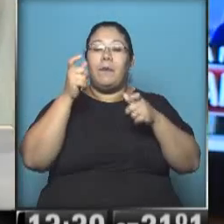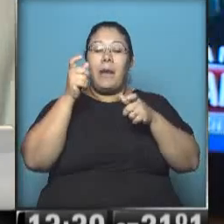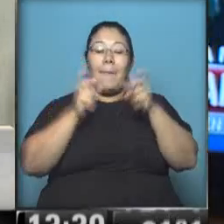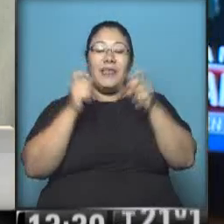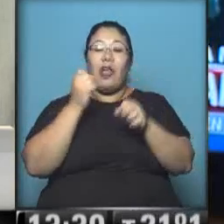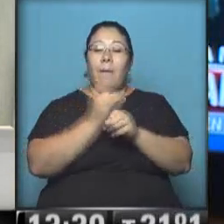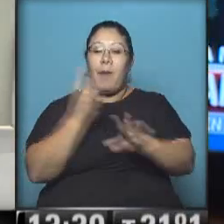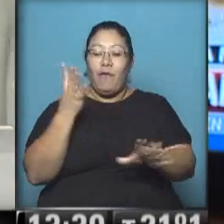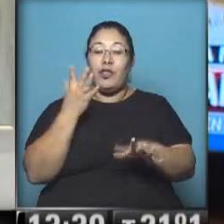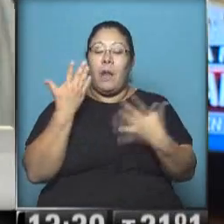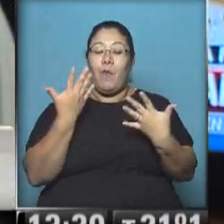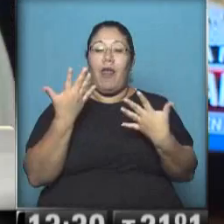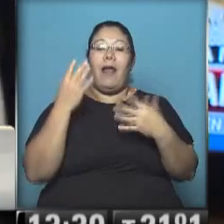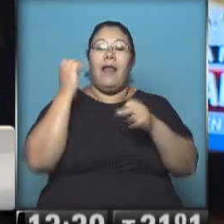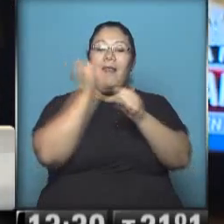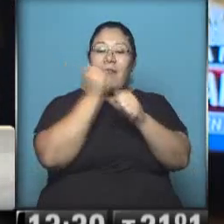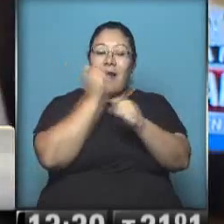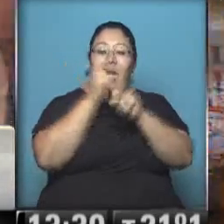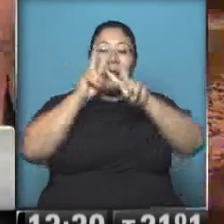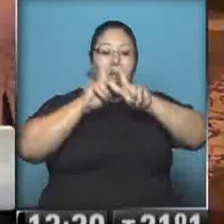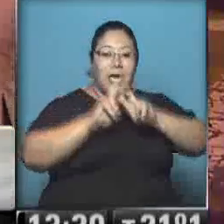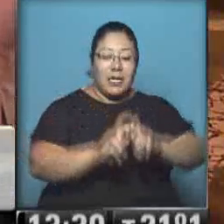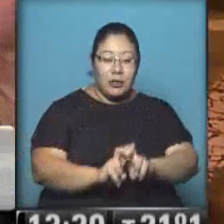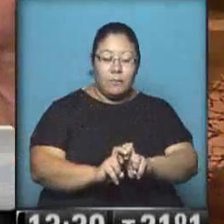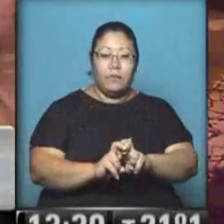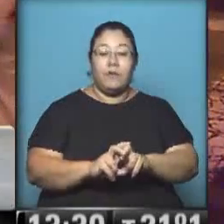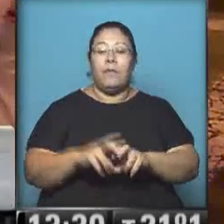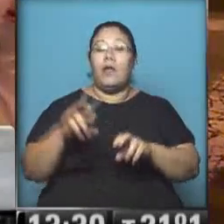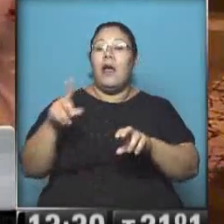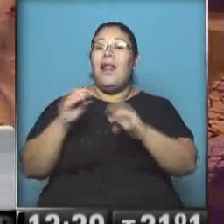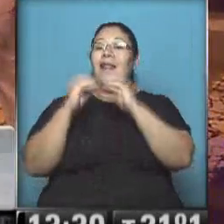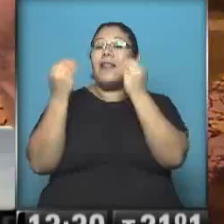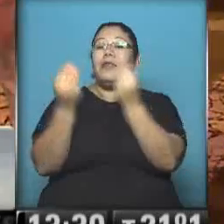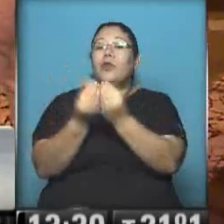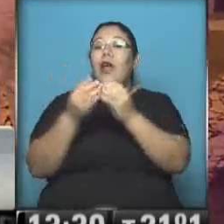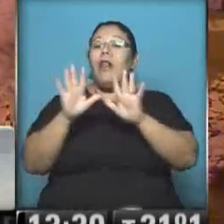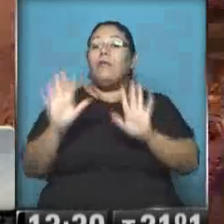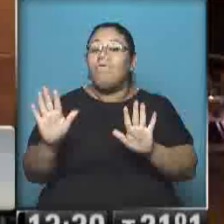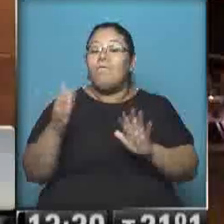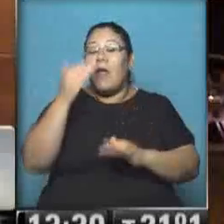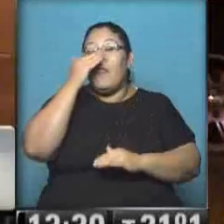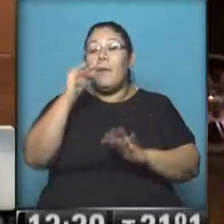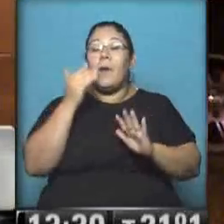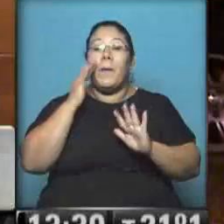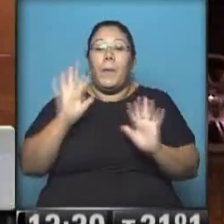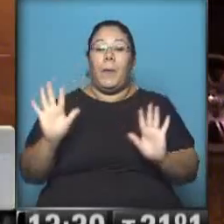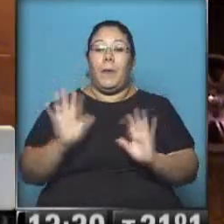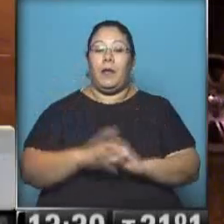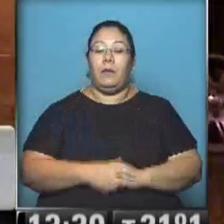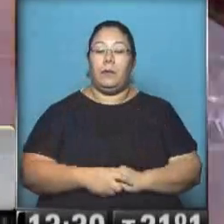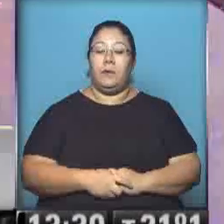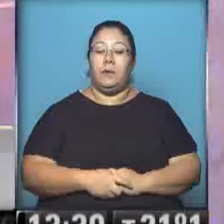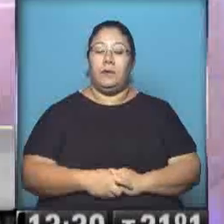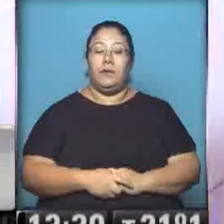pasó. Y una vez que tengamos la conclusión, calificarla. Yo no quiero calificarla de ninguna característica. Más allá de algunas declaraciones de algunos miembros